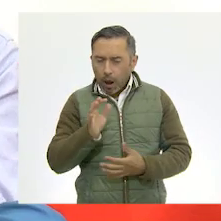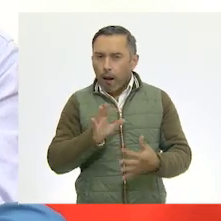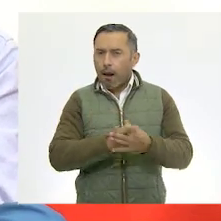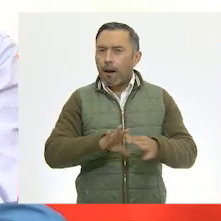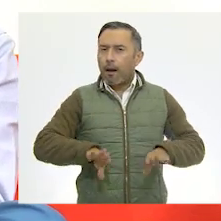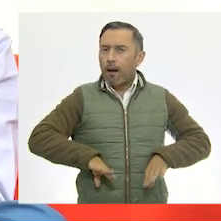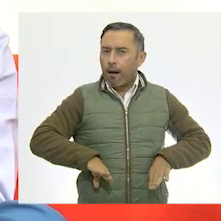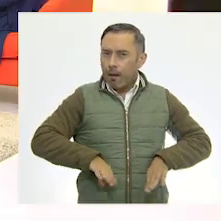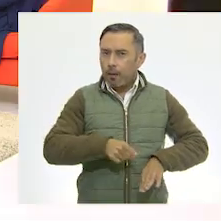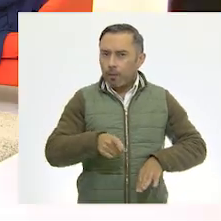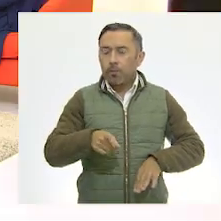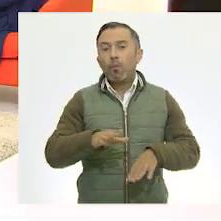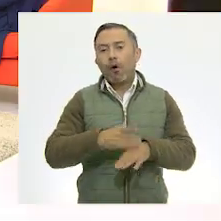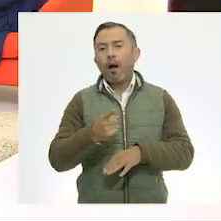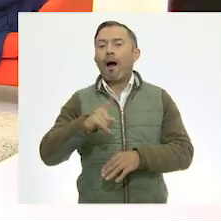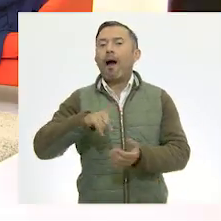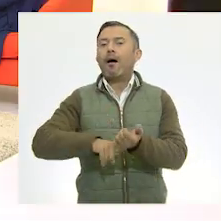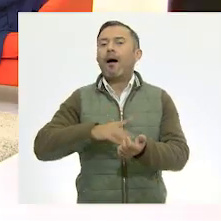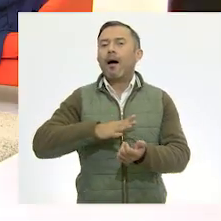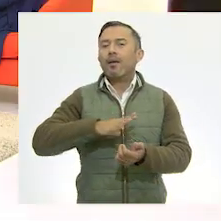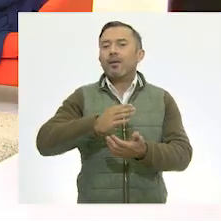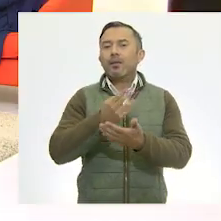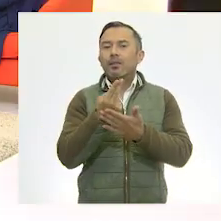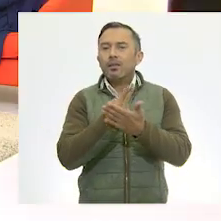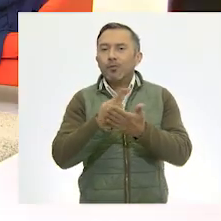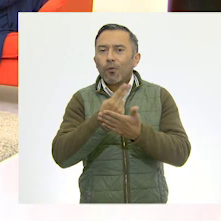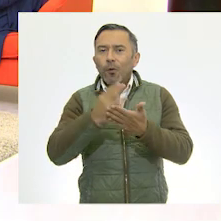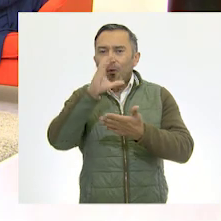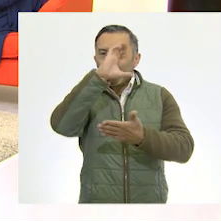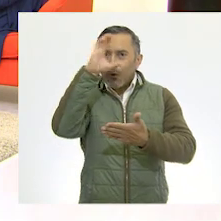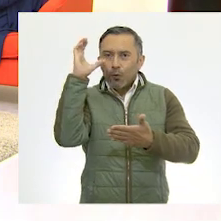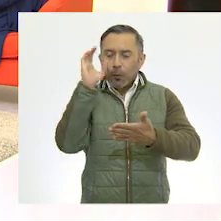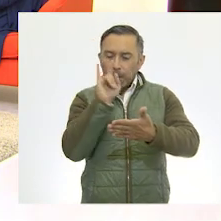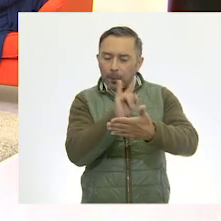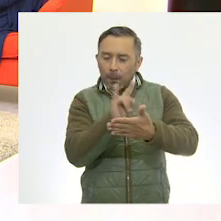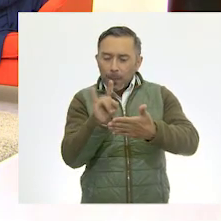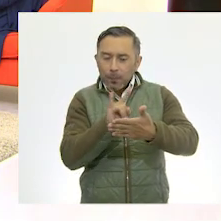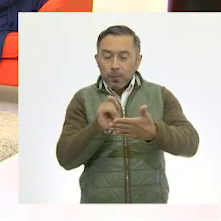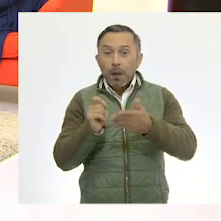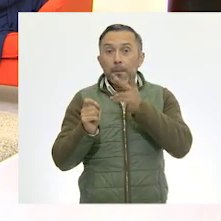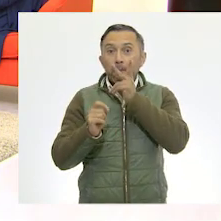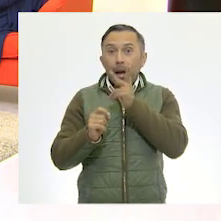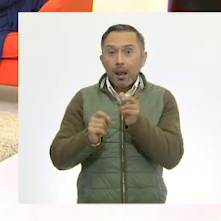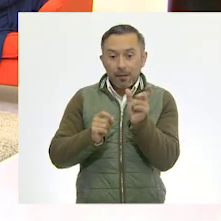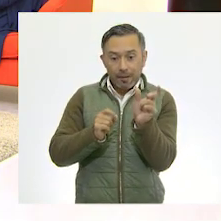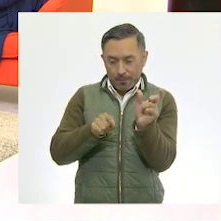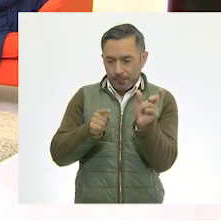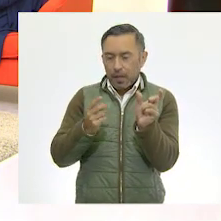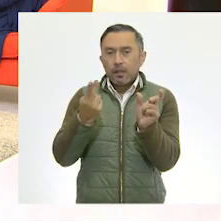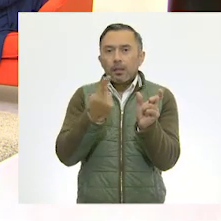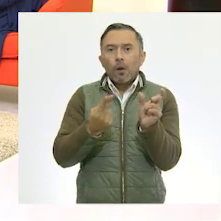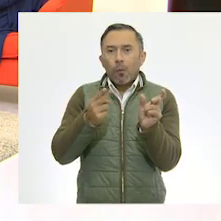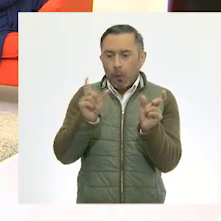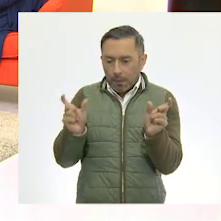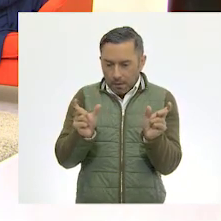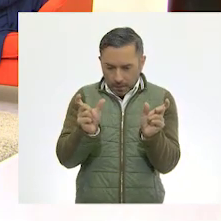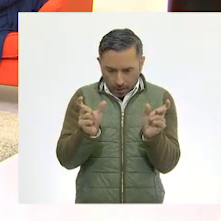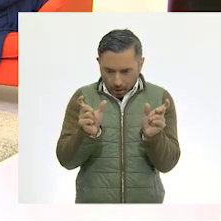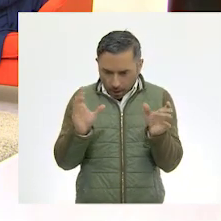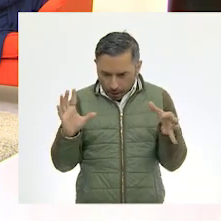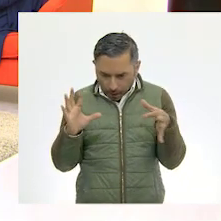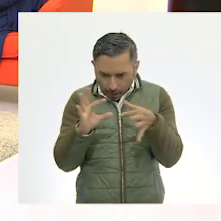utilizan imágenes, pictogramas que le permiten a la persona asociar una palabra con la imagen y entonces ya hay un proceso de aprendizaje,